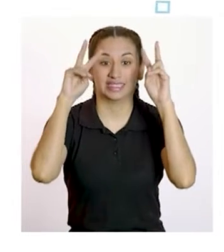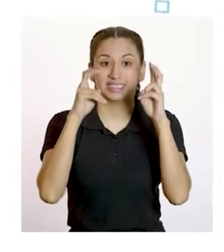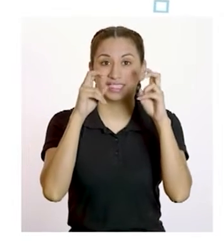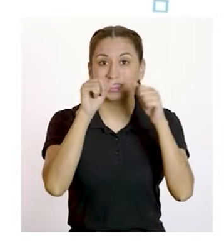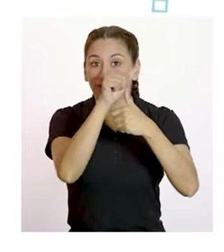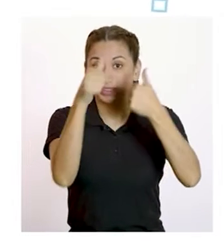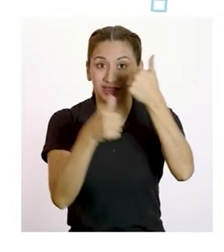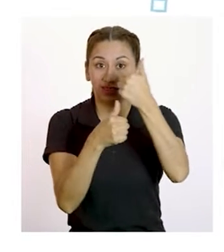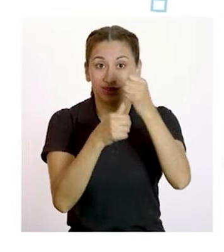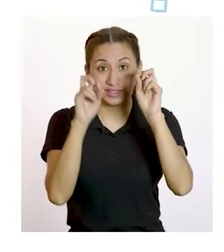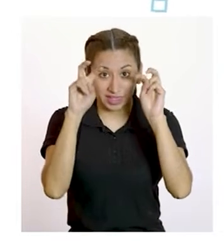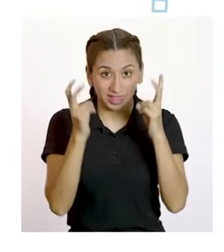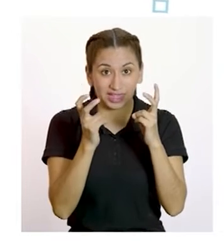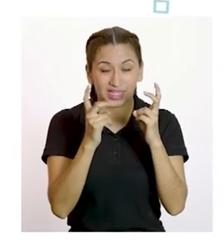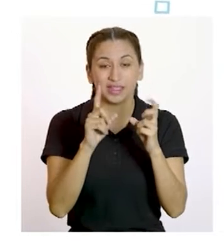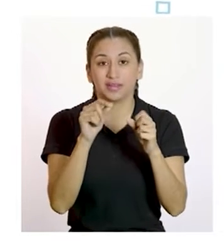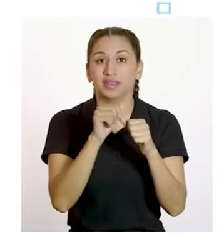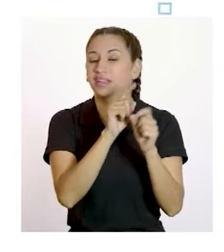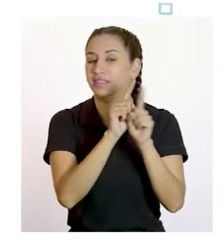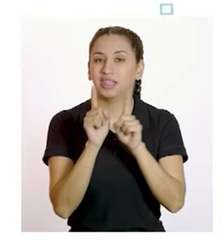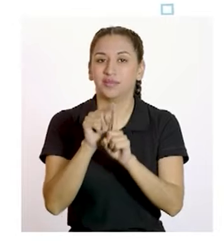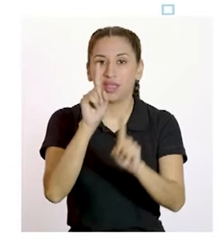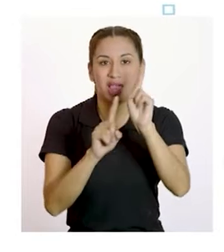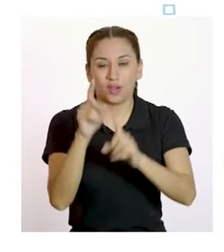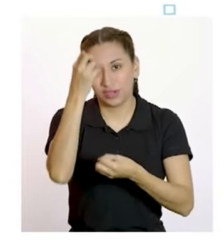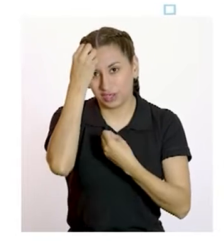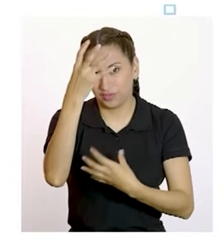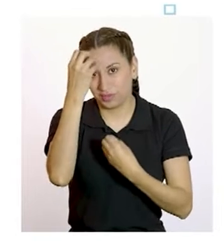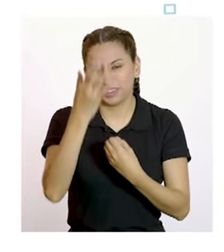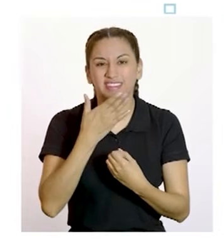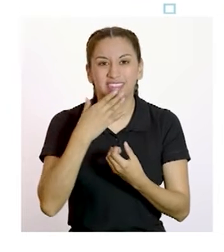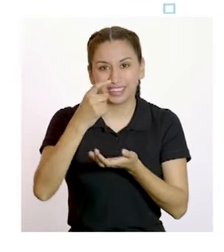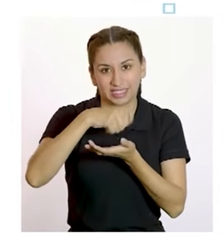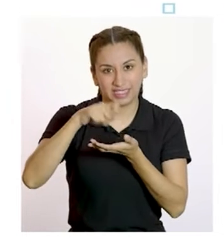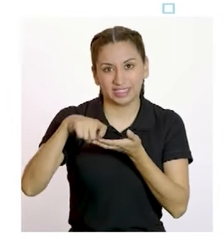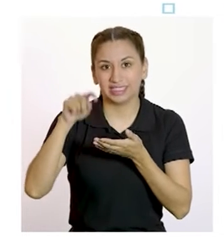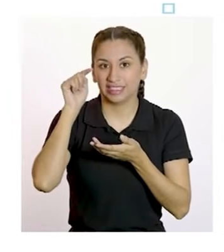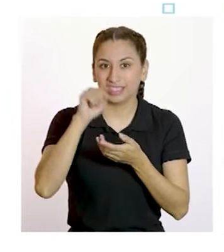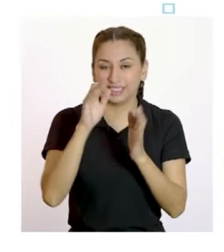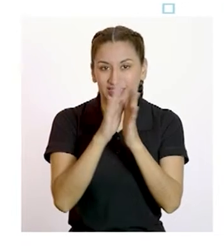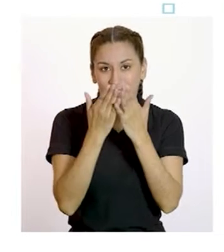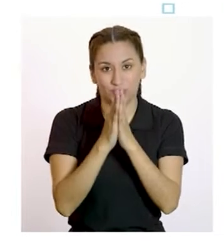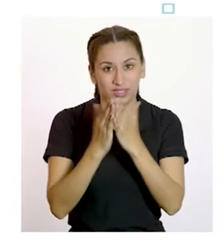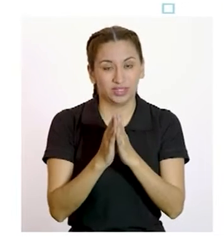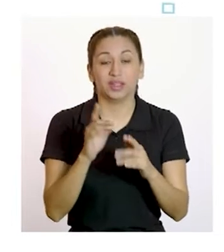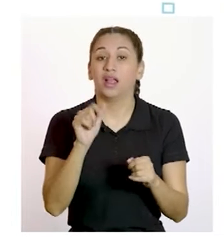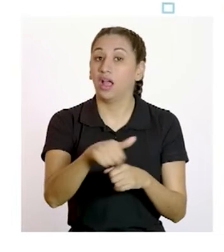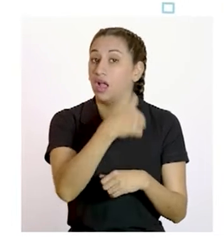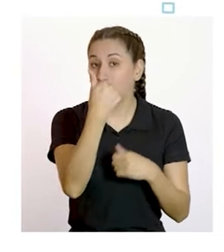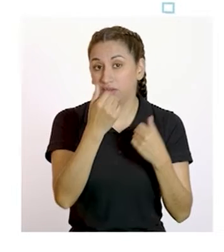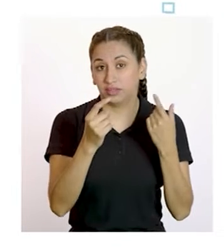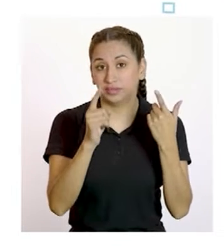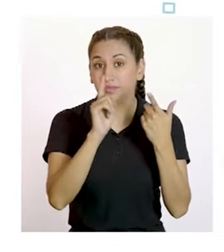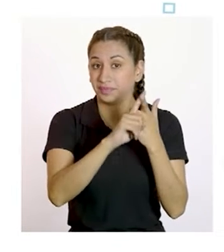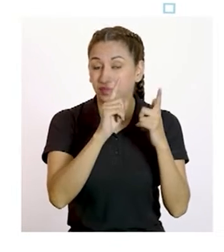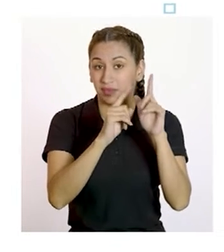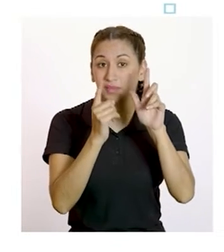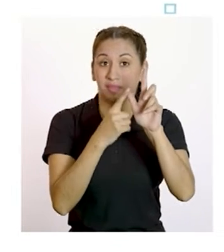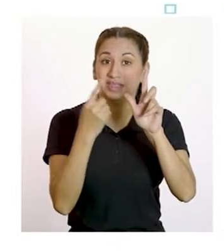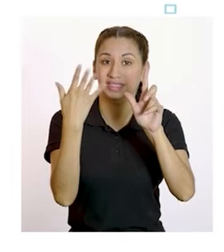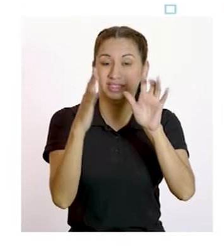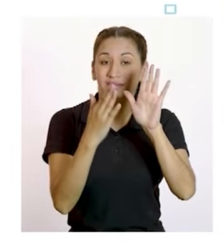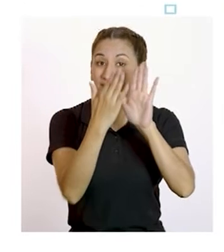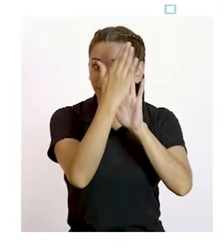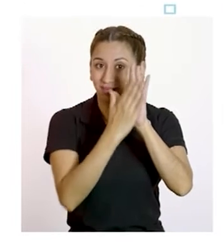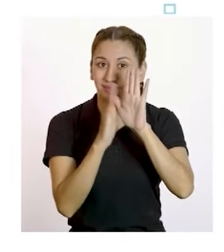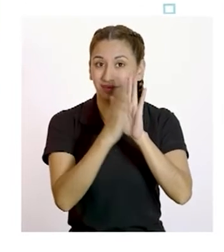título, el subtítulo y algunos datos informativos sobre quiénes son los autores de la misma. Asimismo, al inicio